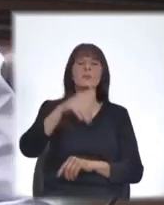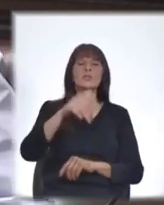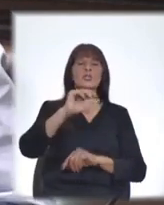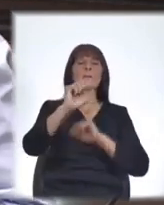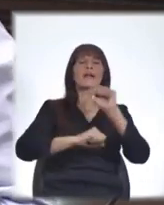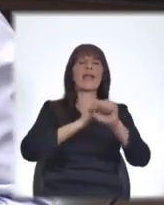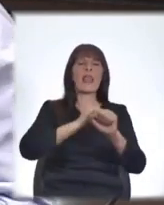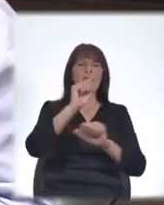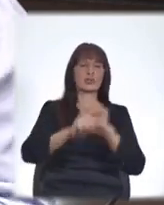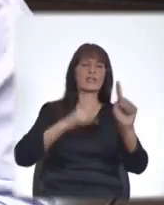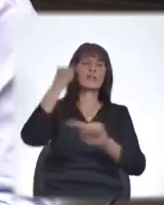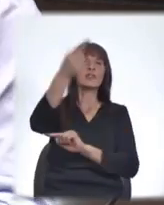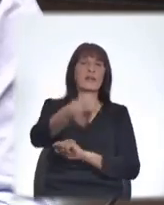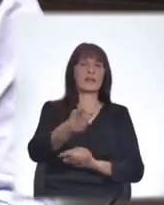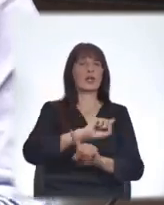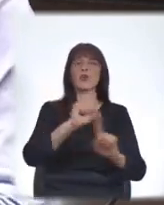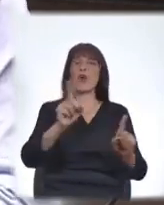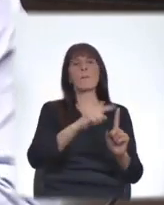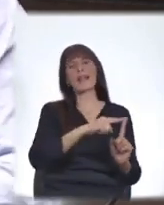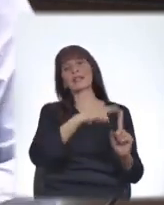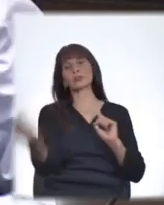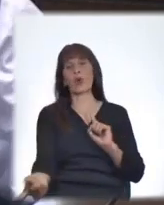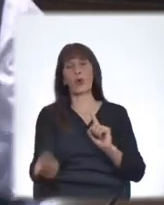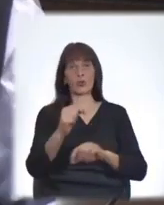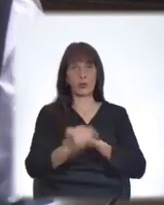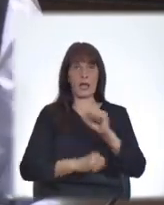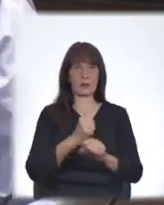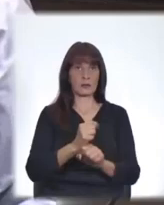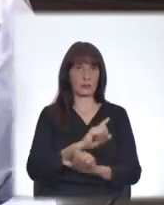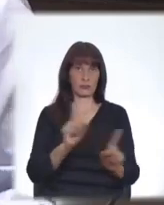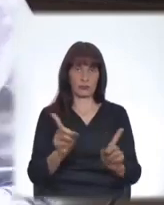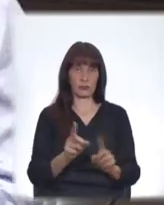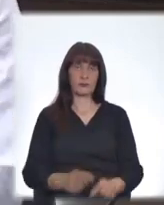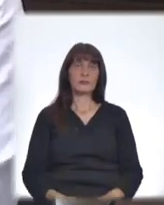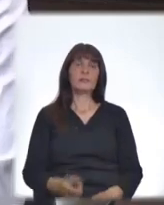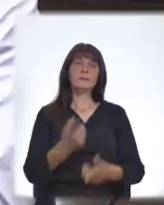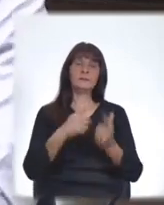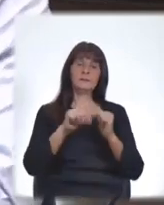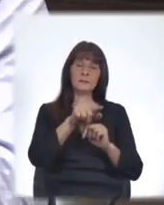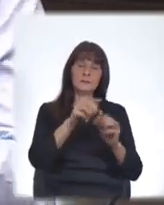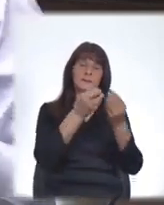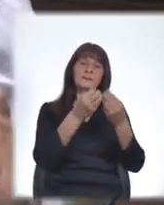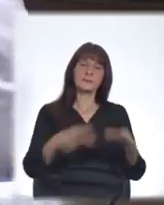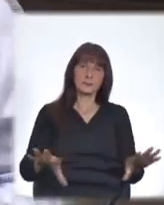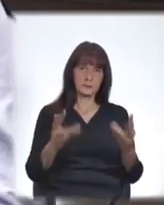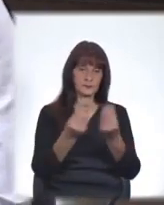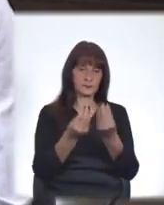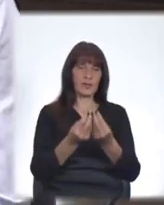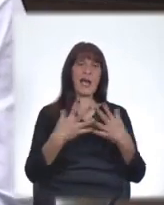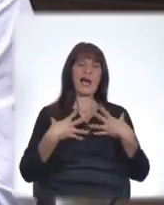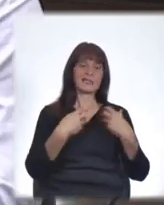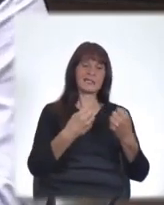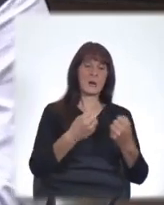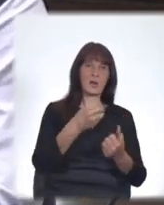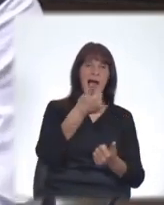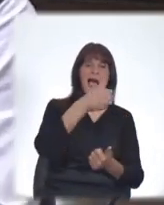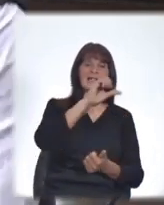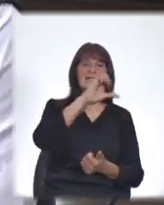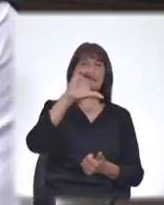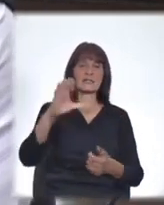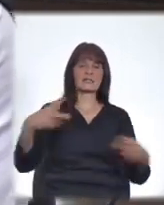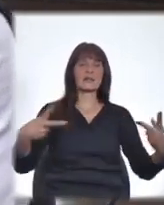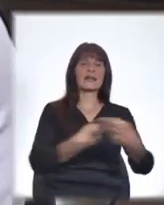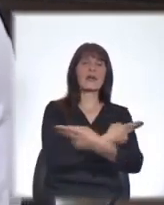para todos los años. Por tanto, ahí va a haber una pérdida enorme de capacidades. A la salud, a ACE, se le hace un recorte